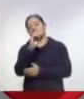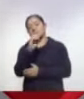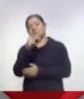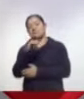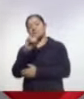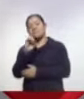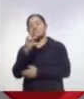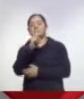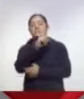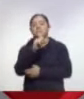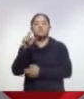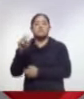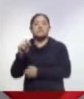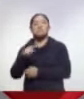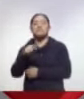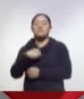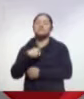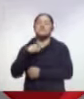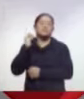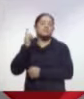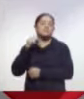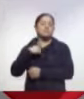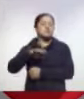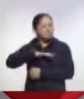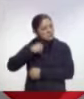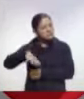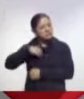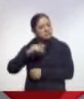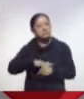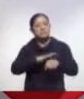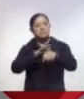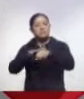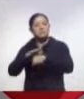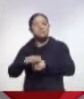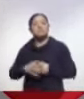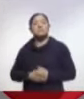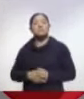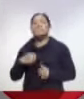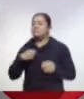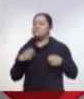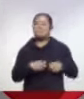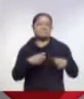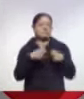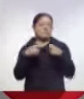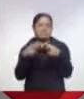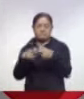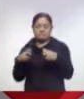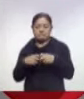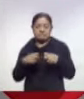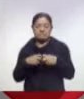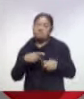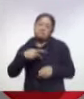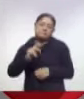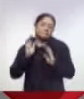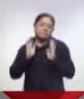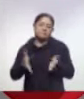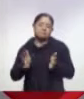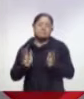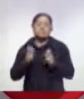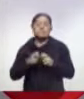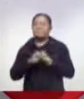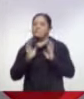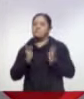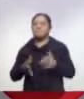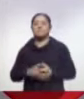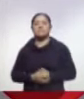continuamente, ¿no? Ir mejorando, pelear con pelea, pero sí, sí. Nervioso, nervioso, muy nervioso, pero, pues, ya. Se pasan esos nervios